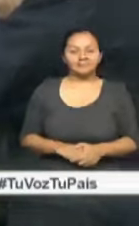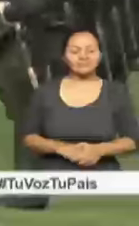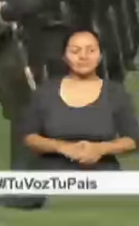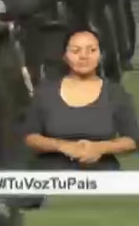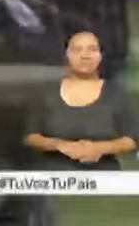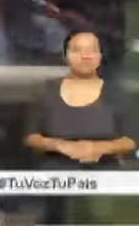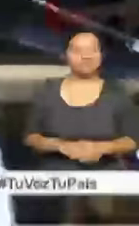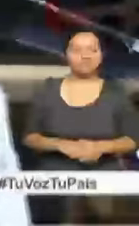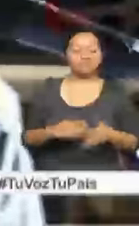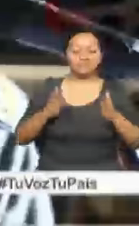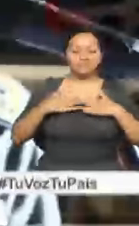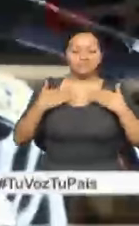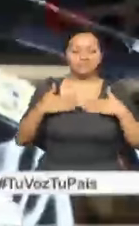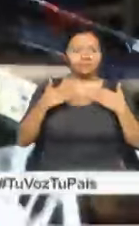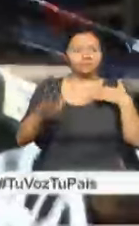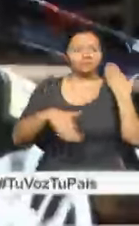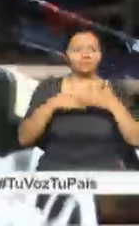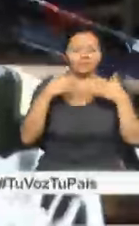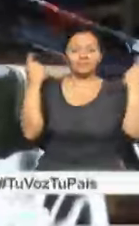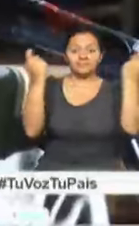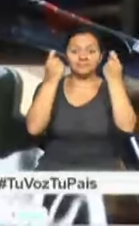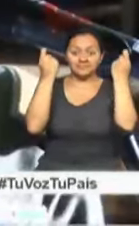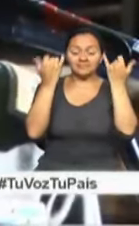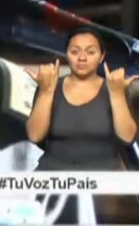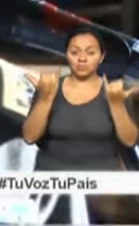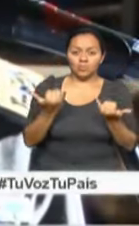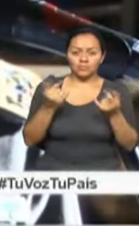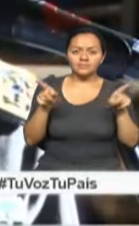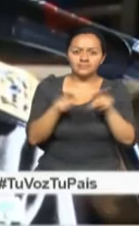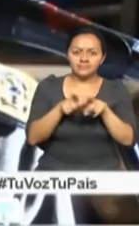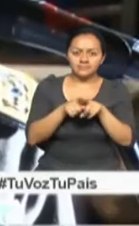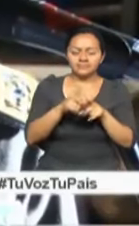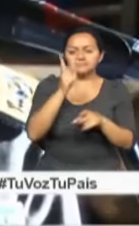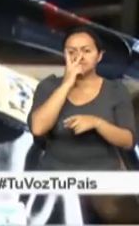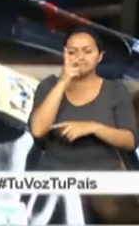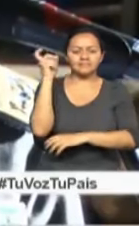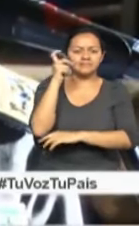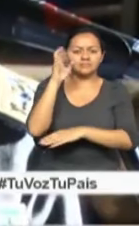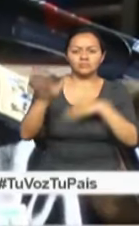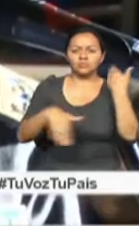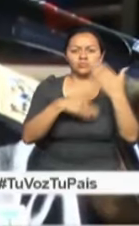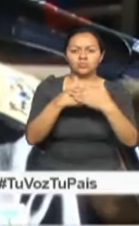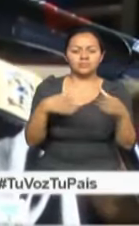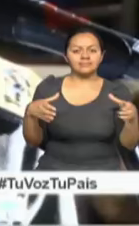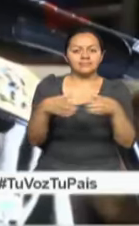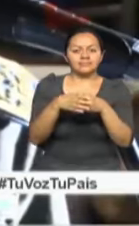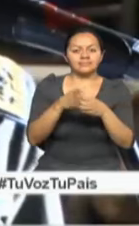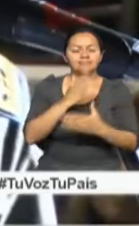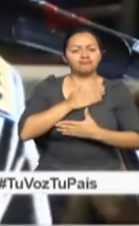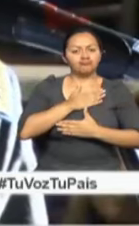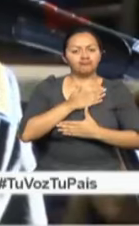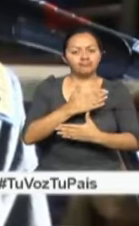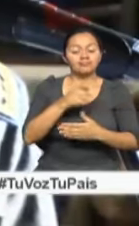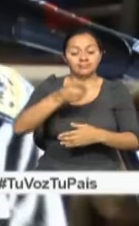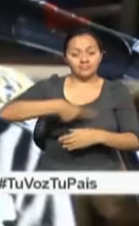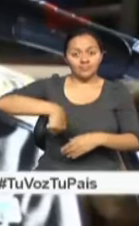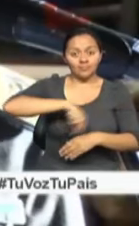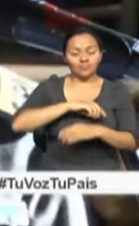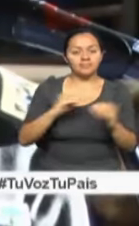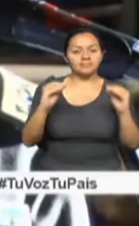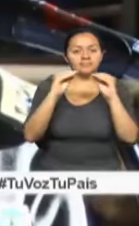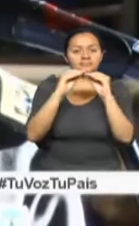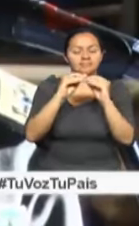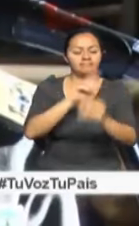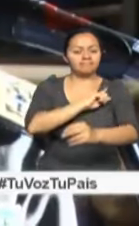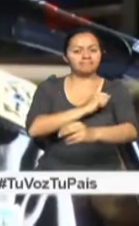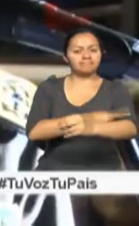La alegría de los días de fiesta como el de hoy son necesarios al espíritu humano. Ella debe aumentar nuestra